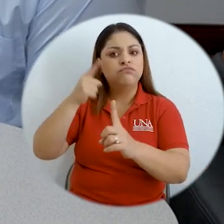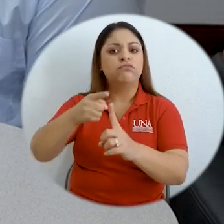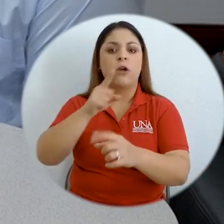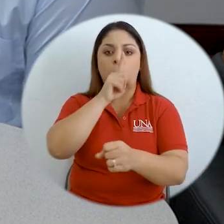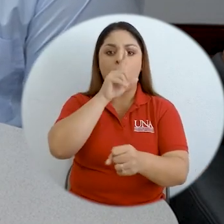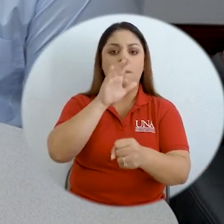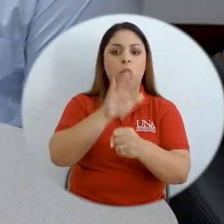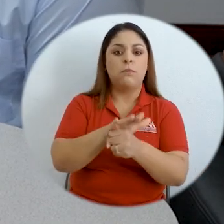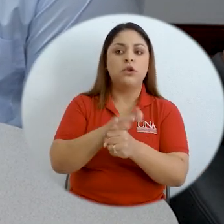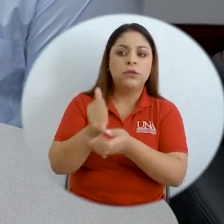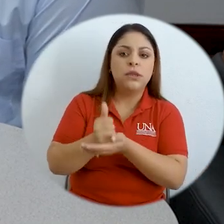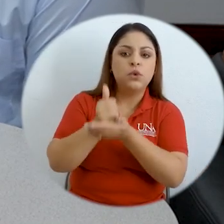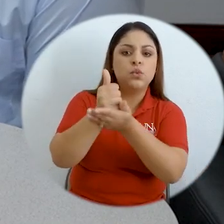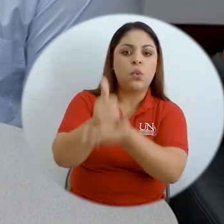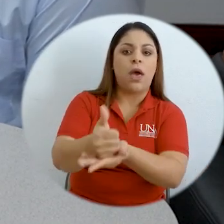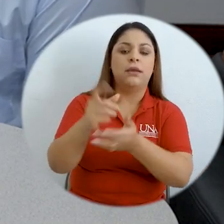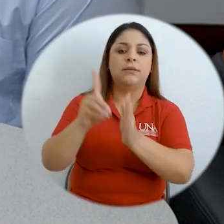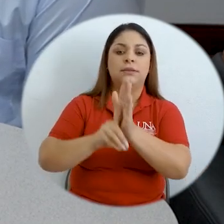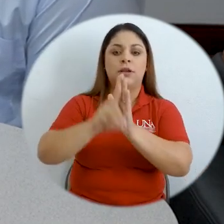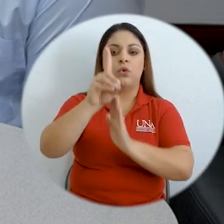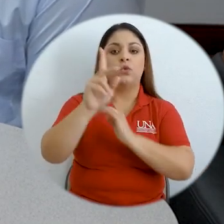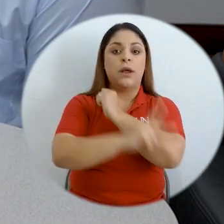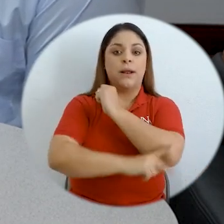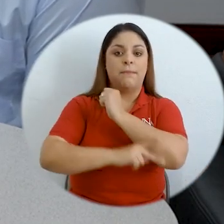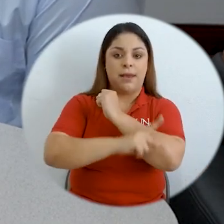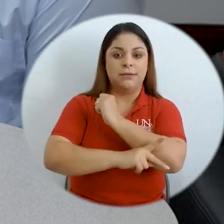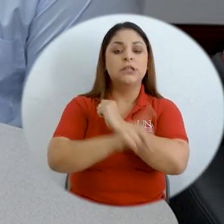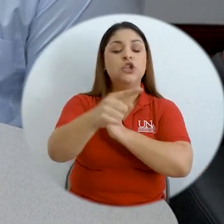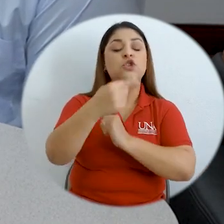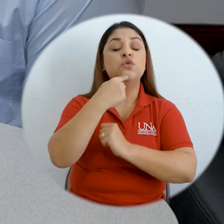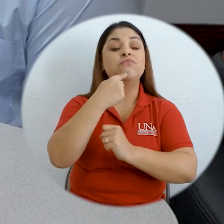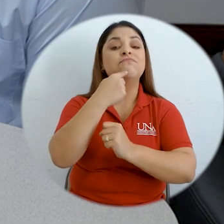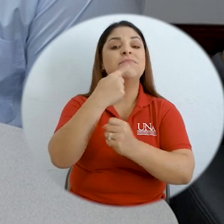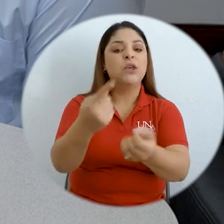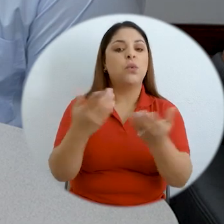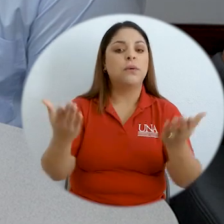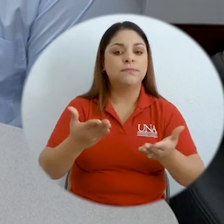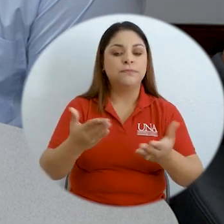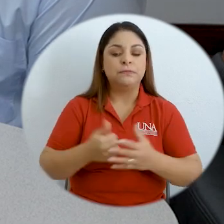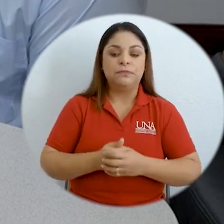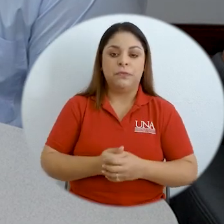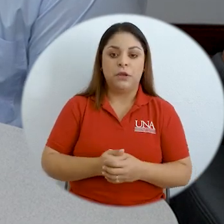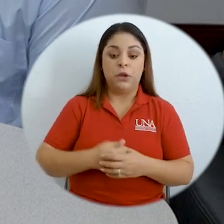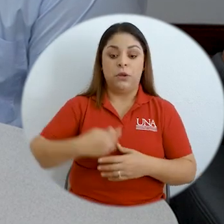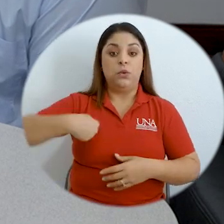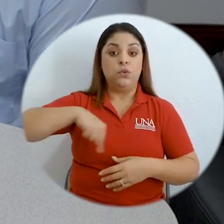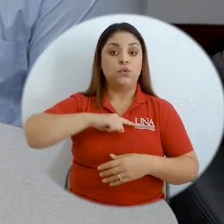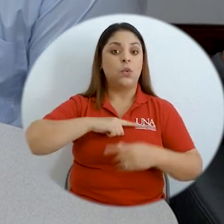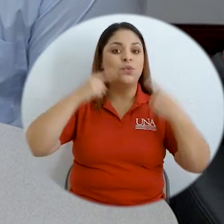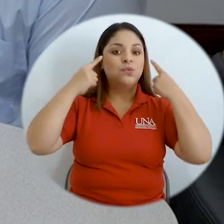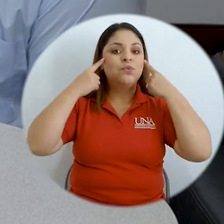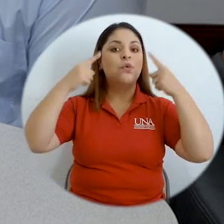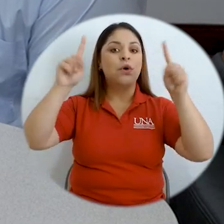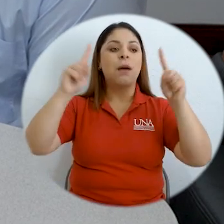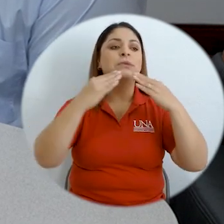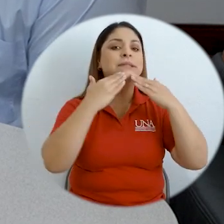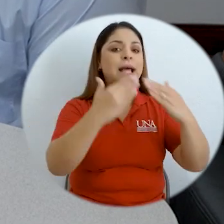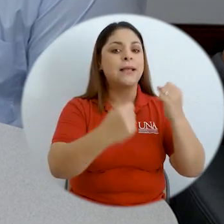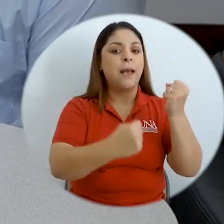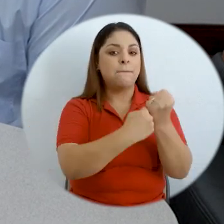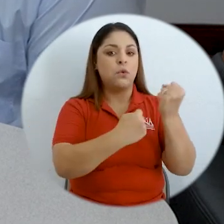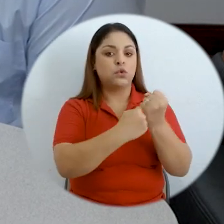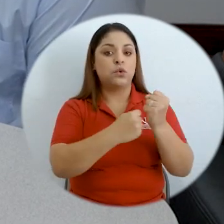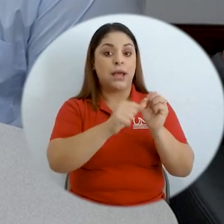su compromiso de aporte al desarrollo país. Y cito los siguientes. Nosotros logramos que el proyecto con